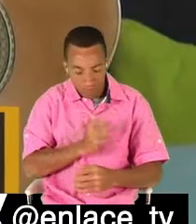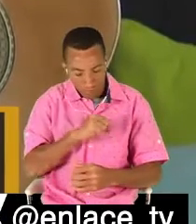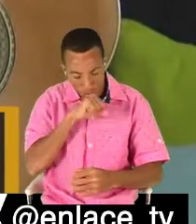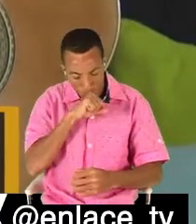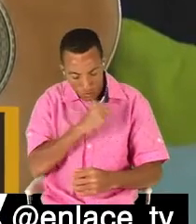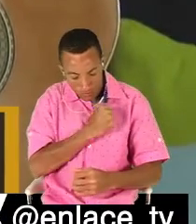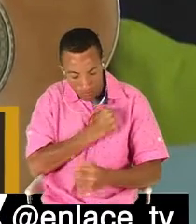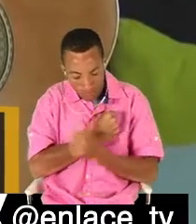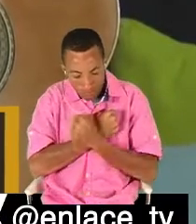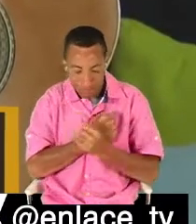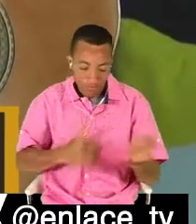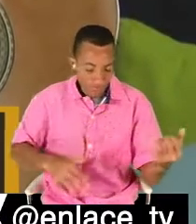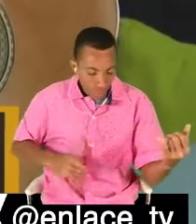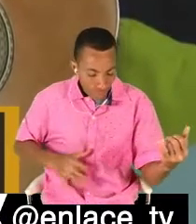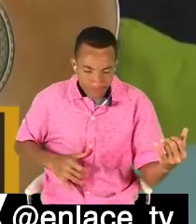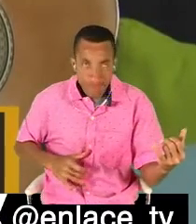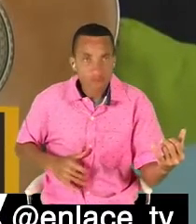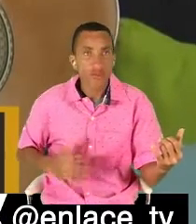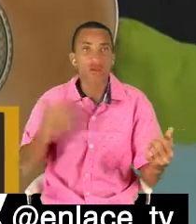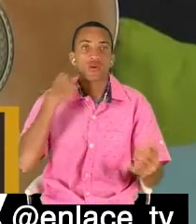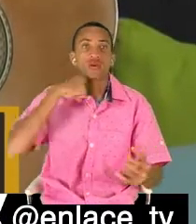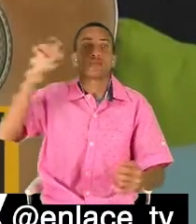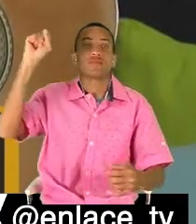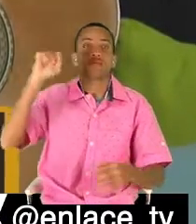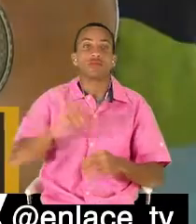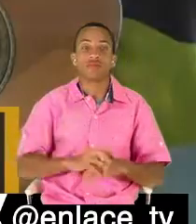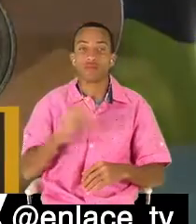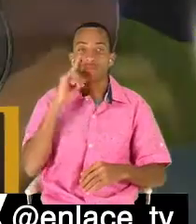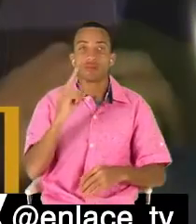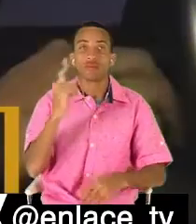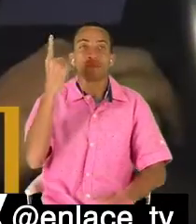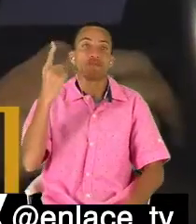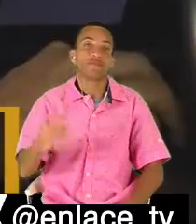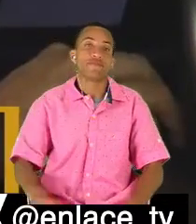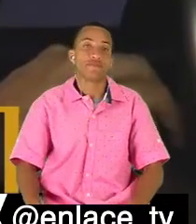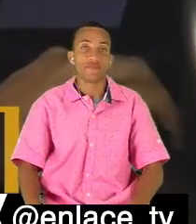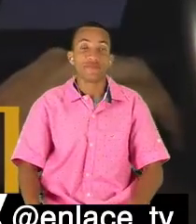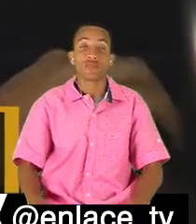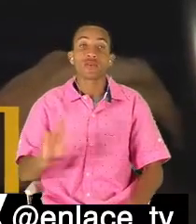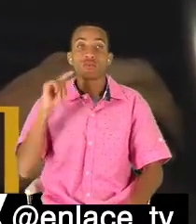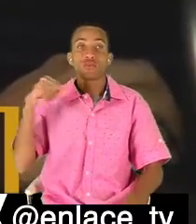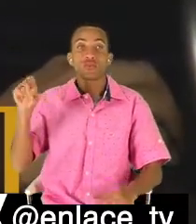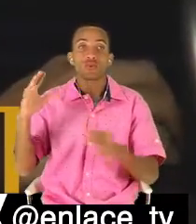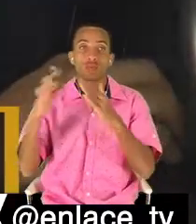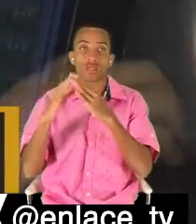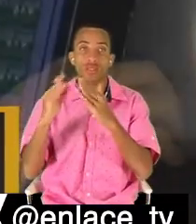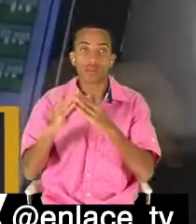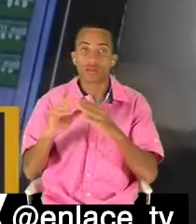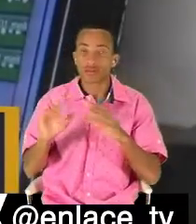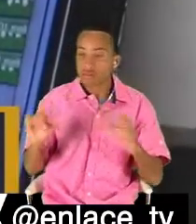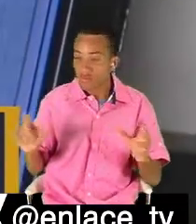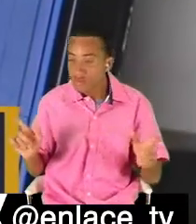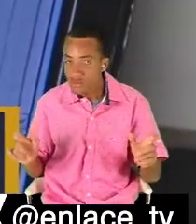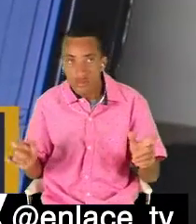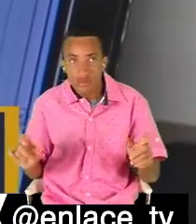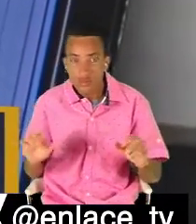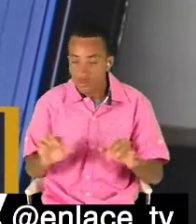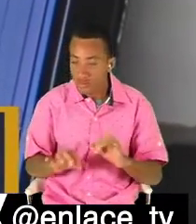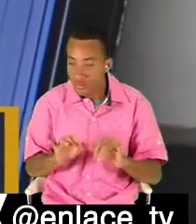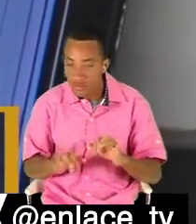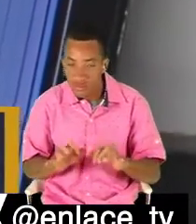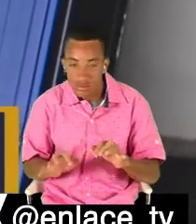salió todo perfecto y pude ganarme y llevarme el primer puesto. En su casa, Arley cuenta con un estudio de grabación improvisado, donde